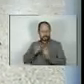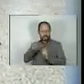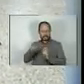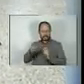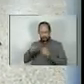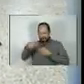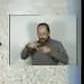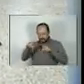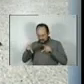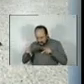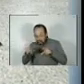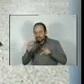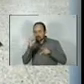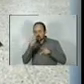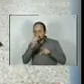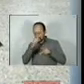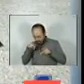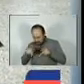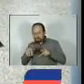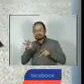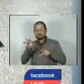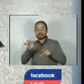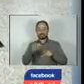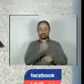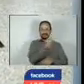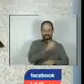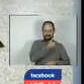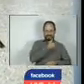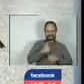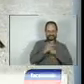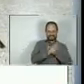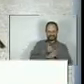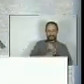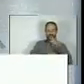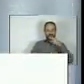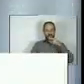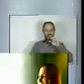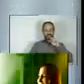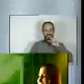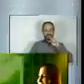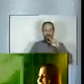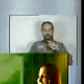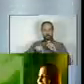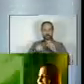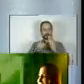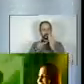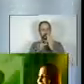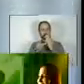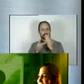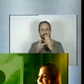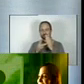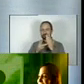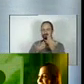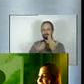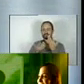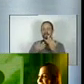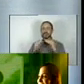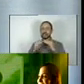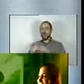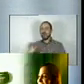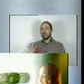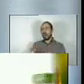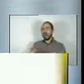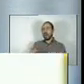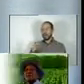sintética. Según el ministro de Seguridad Gustavo Villatoro, gracias a herramientas tecnológicas y también a la gente canino